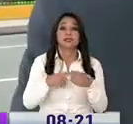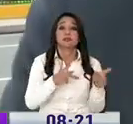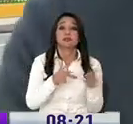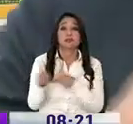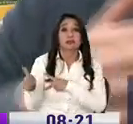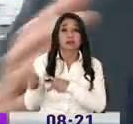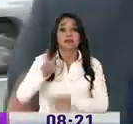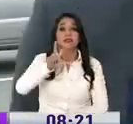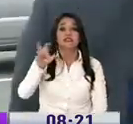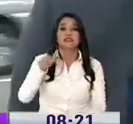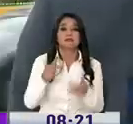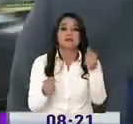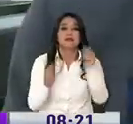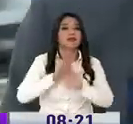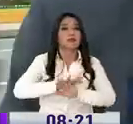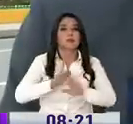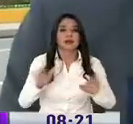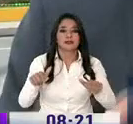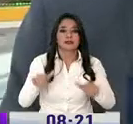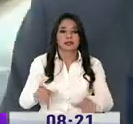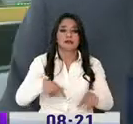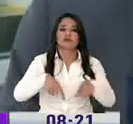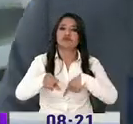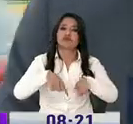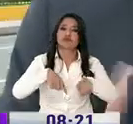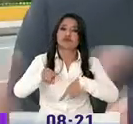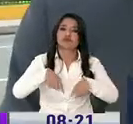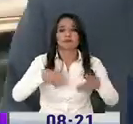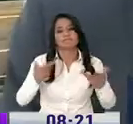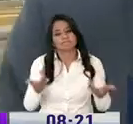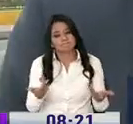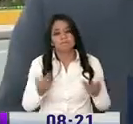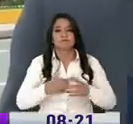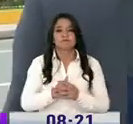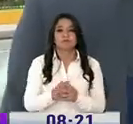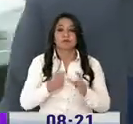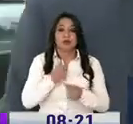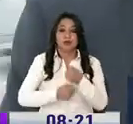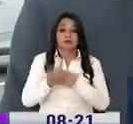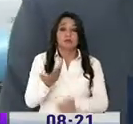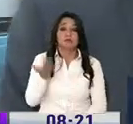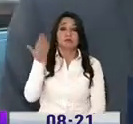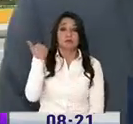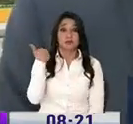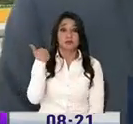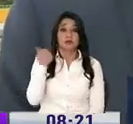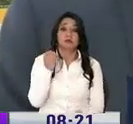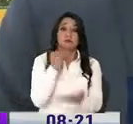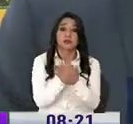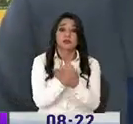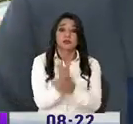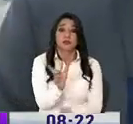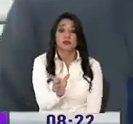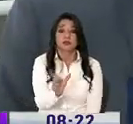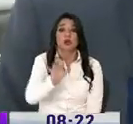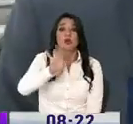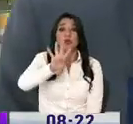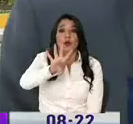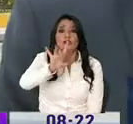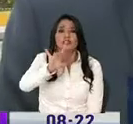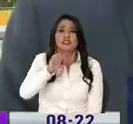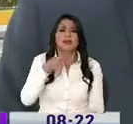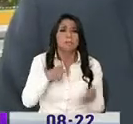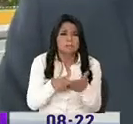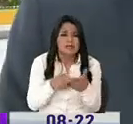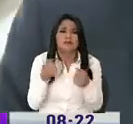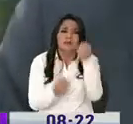tener 300.000 vehículos, para que tenga una movilidad sostenible. El año anterior matriculamos 480.000 vehículos, es